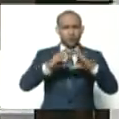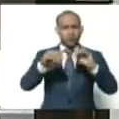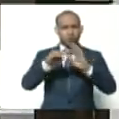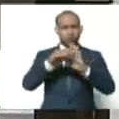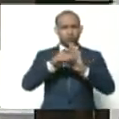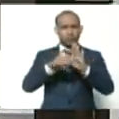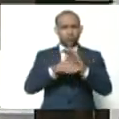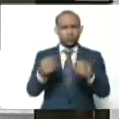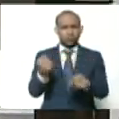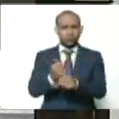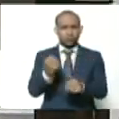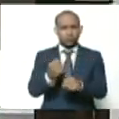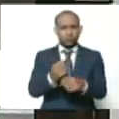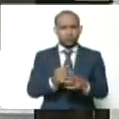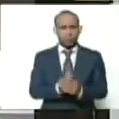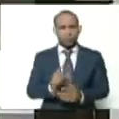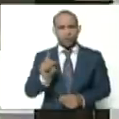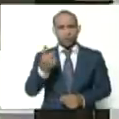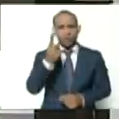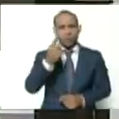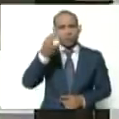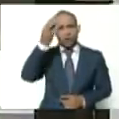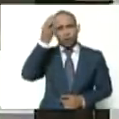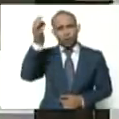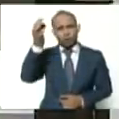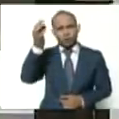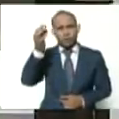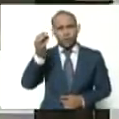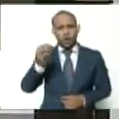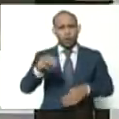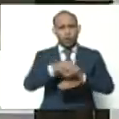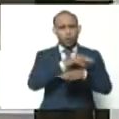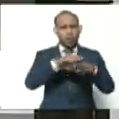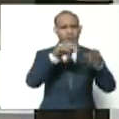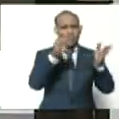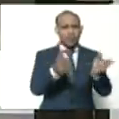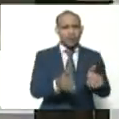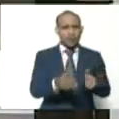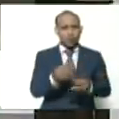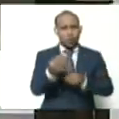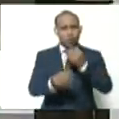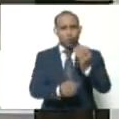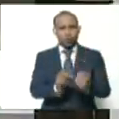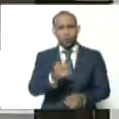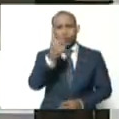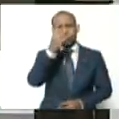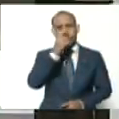trabajo. Es el primer Consejo de Ministros que hacemos en un año.